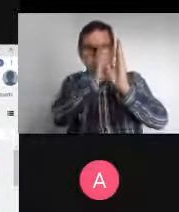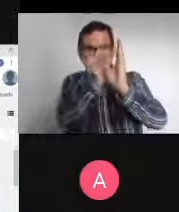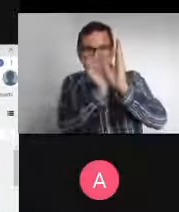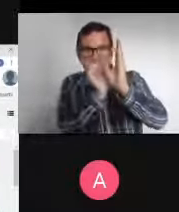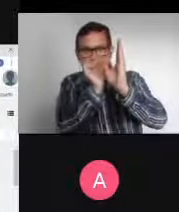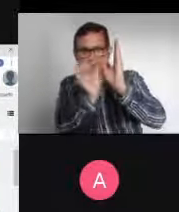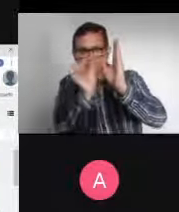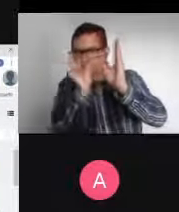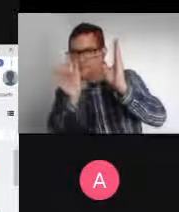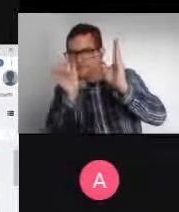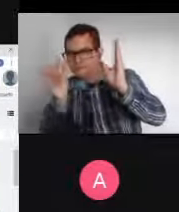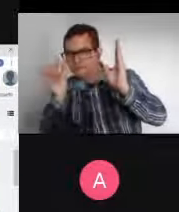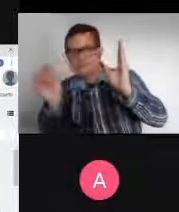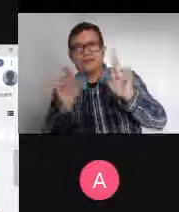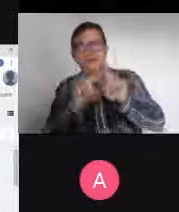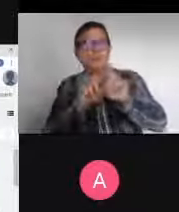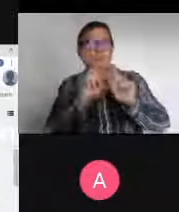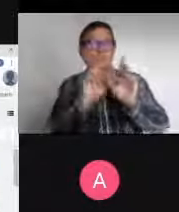Bueno,